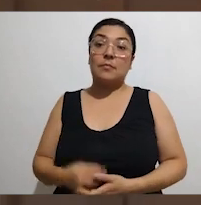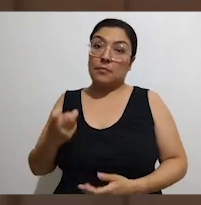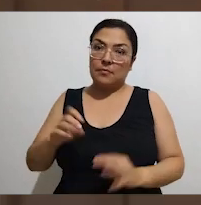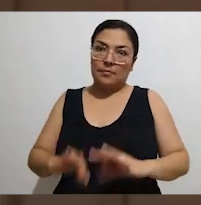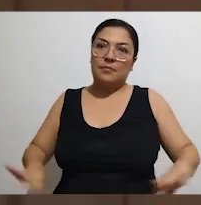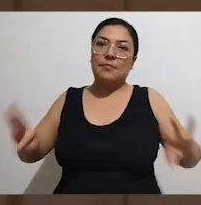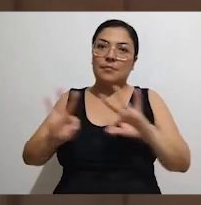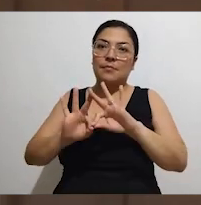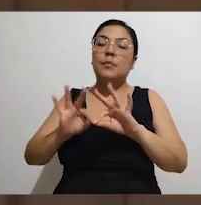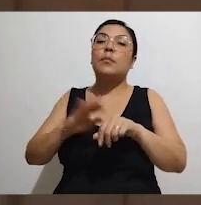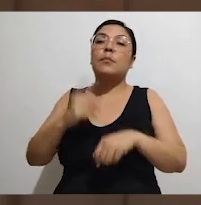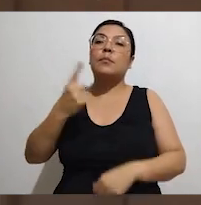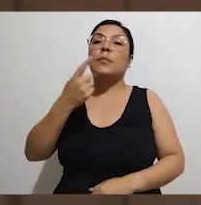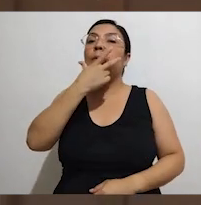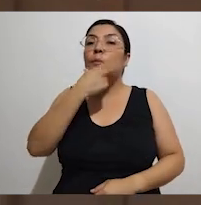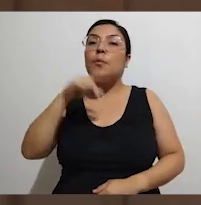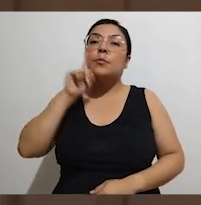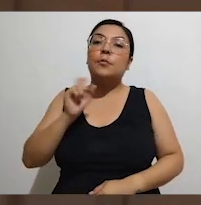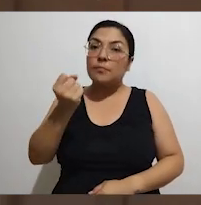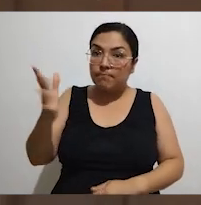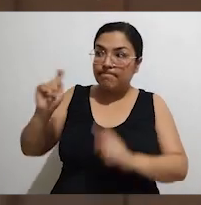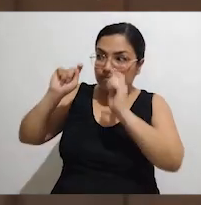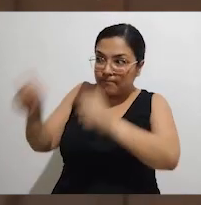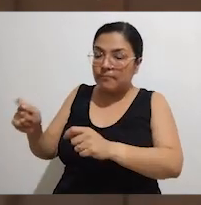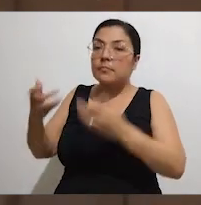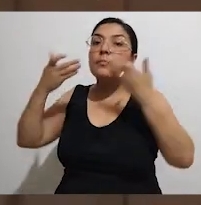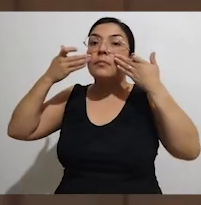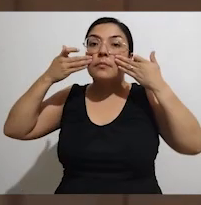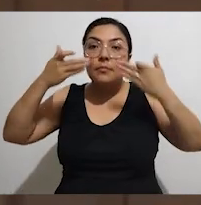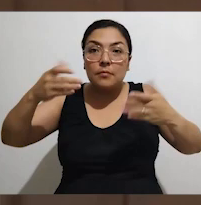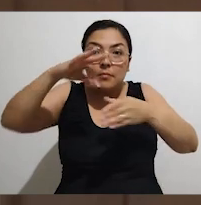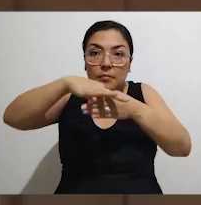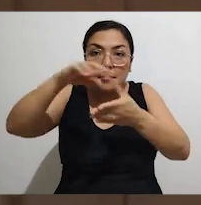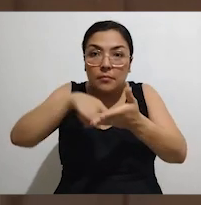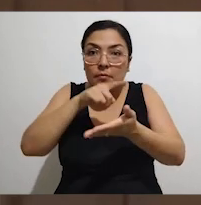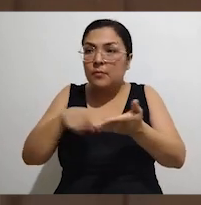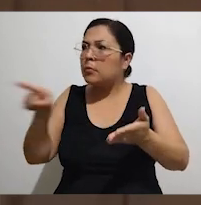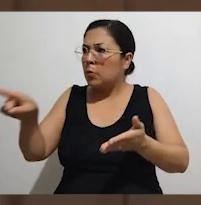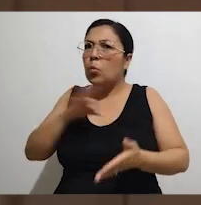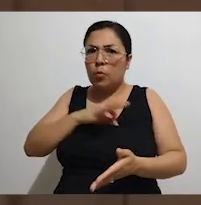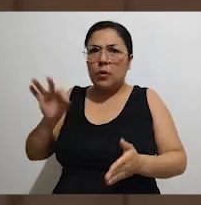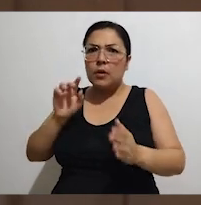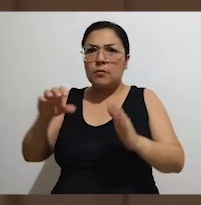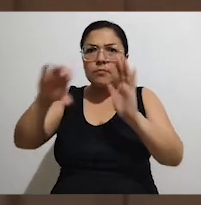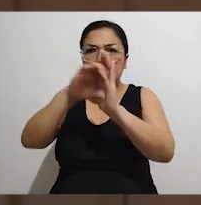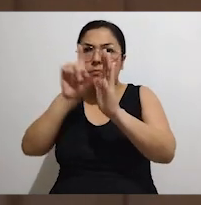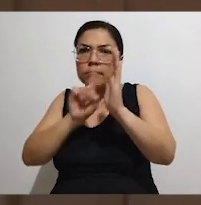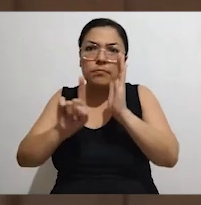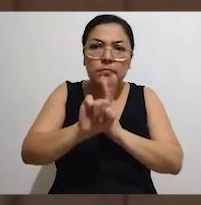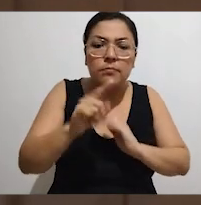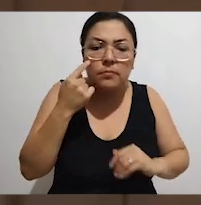las y los observadores electorales poder ingresar a las casillas, imponerse de lo que está pasando ahí,